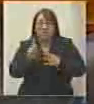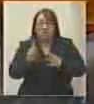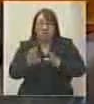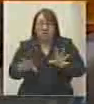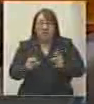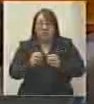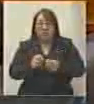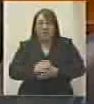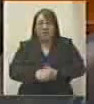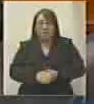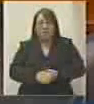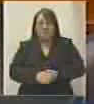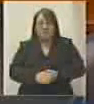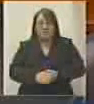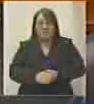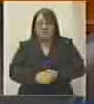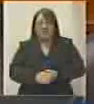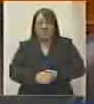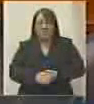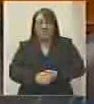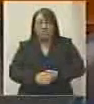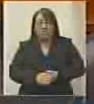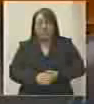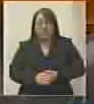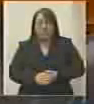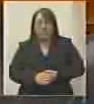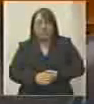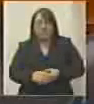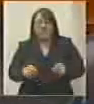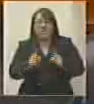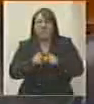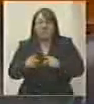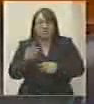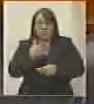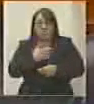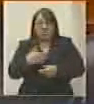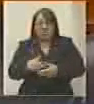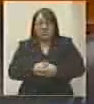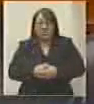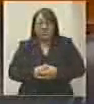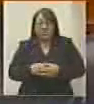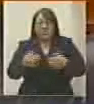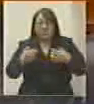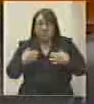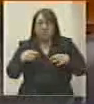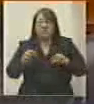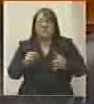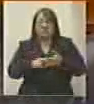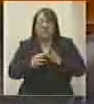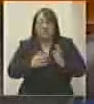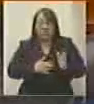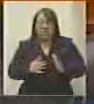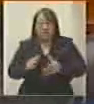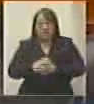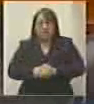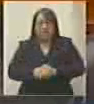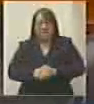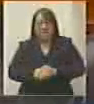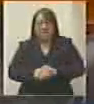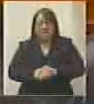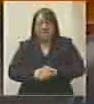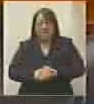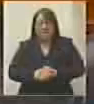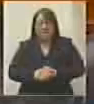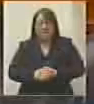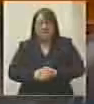disposición complementaria. También, presidente, permítame plantear